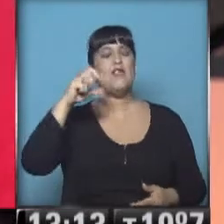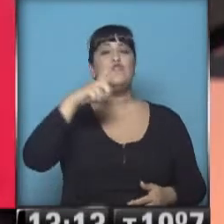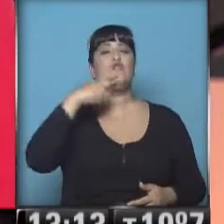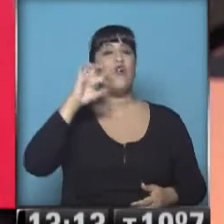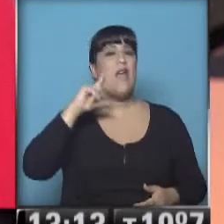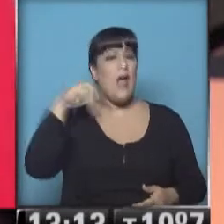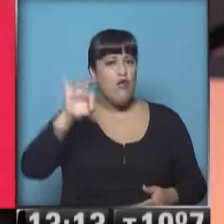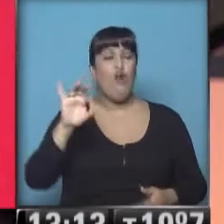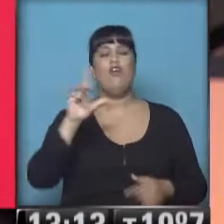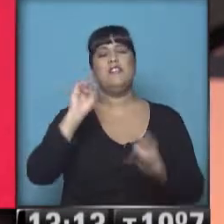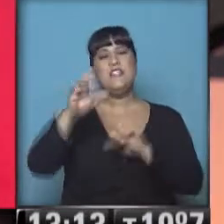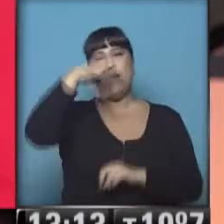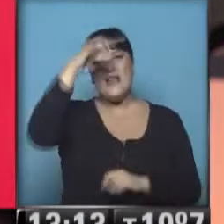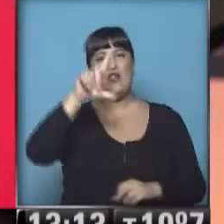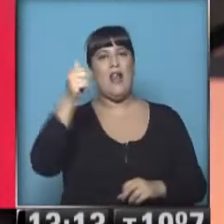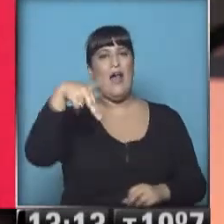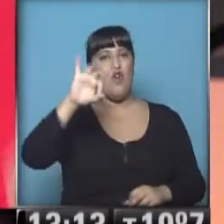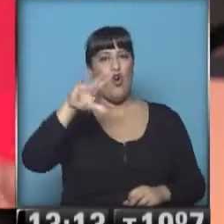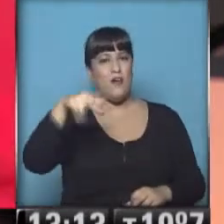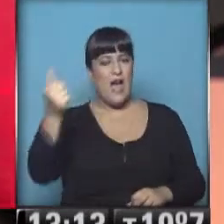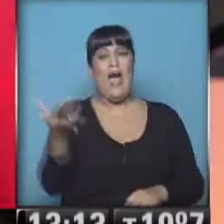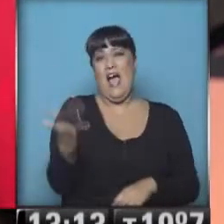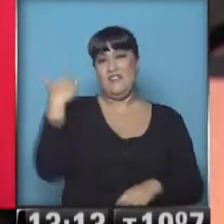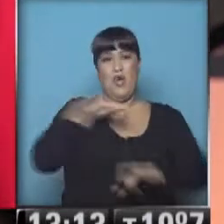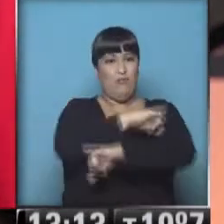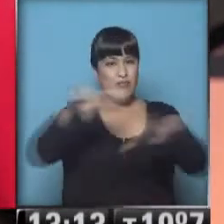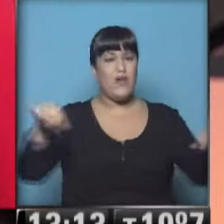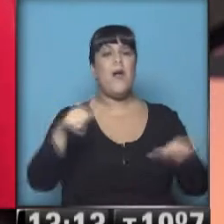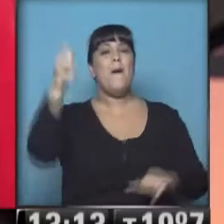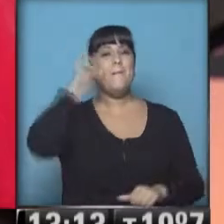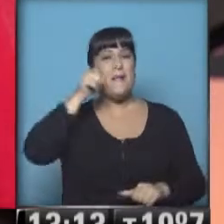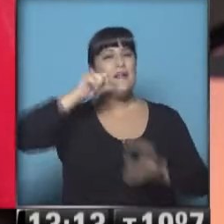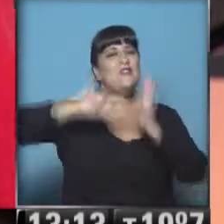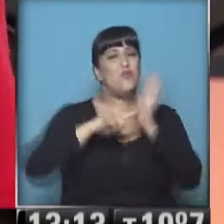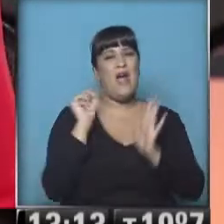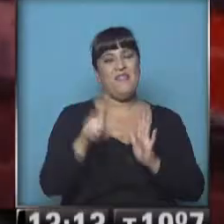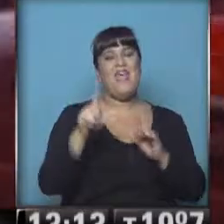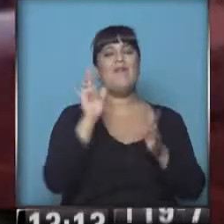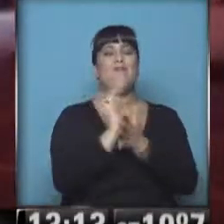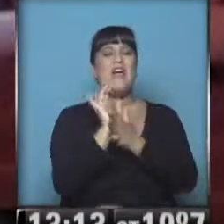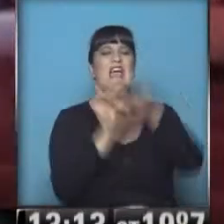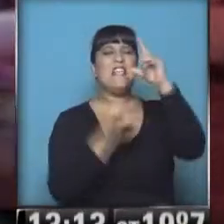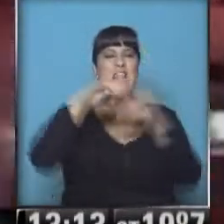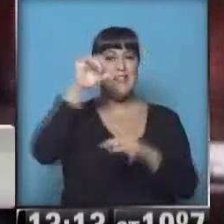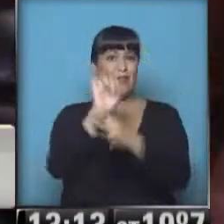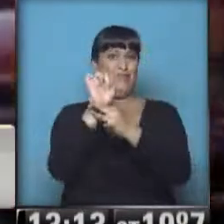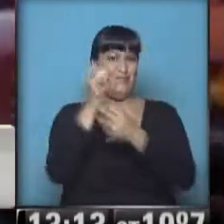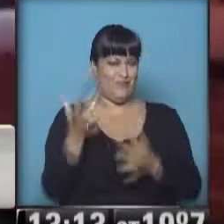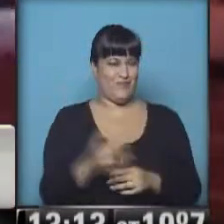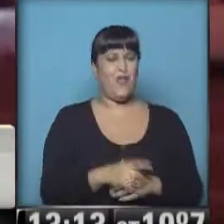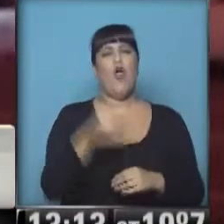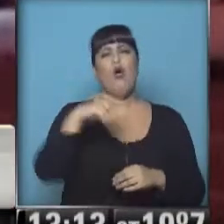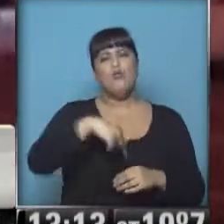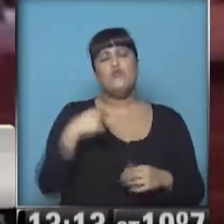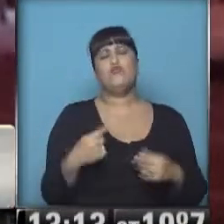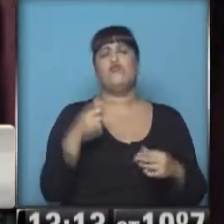se presentaron hallar los elencos con el título por allí la invitación mar de plata ciudad de las estrellas nosotros viajamos por